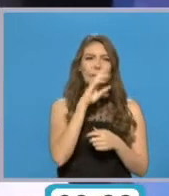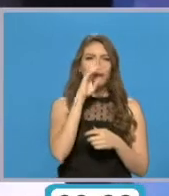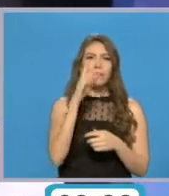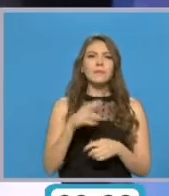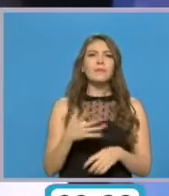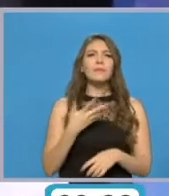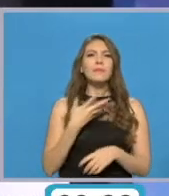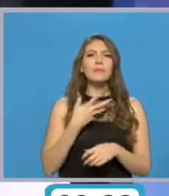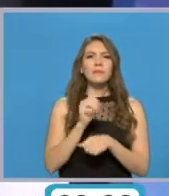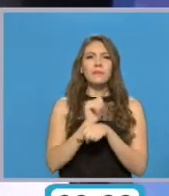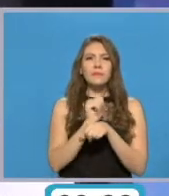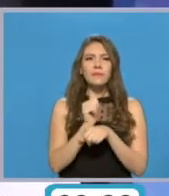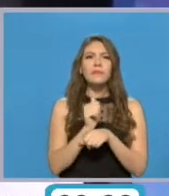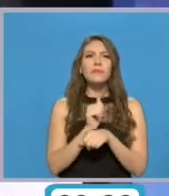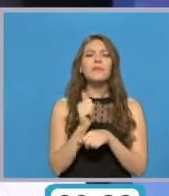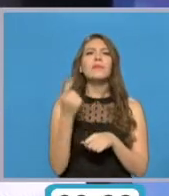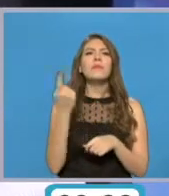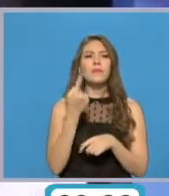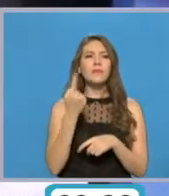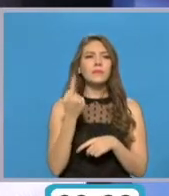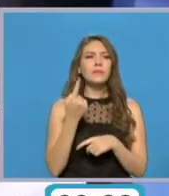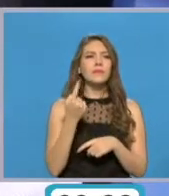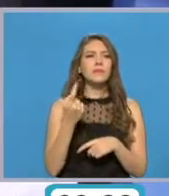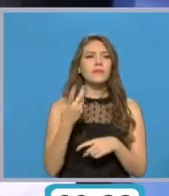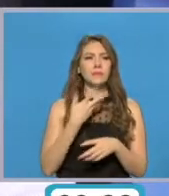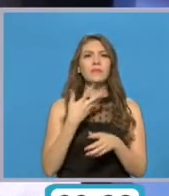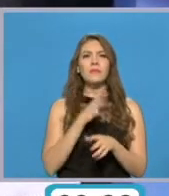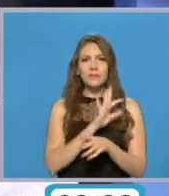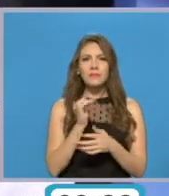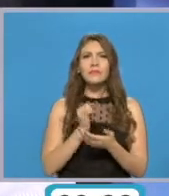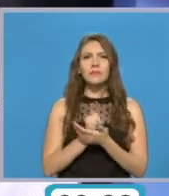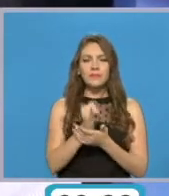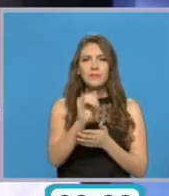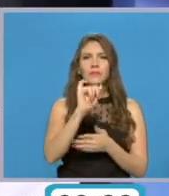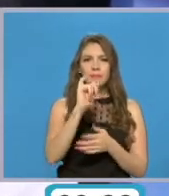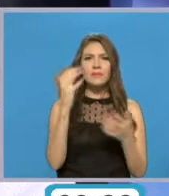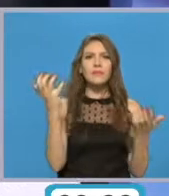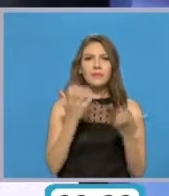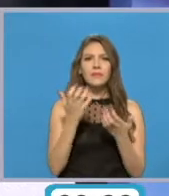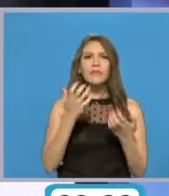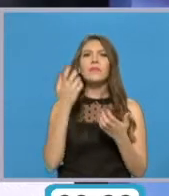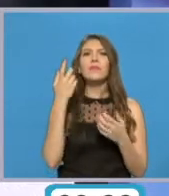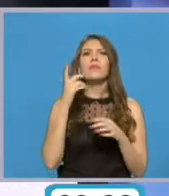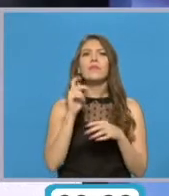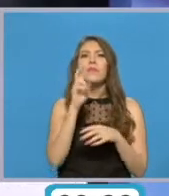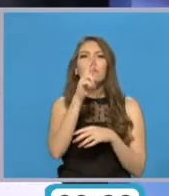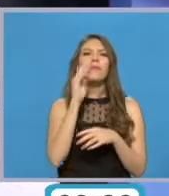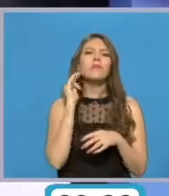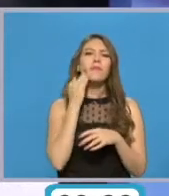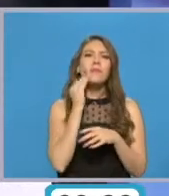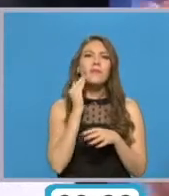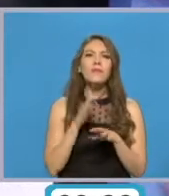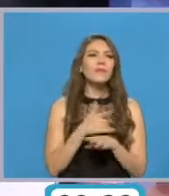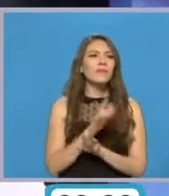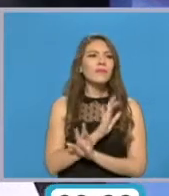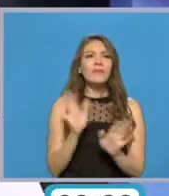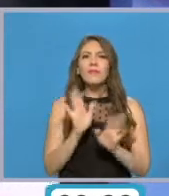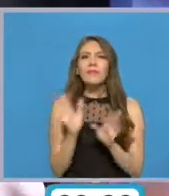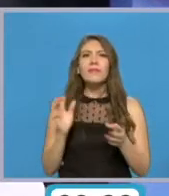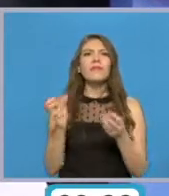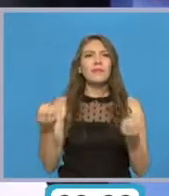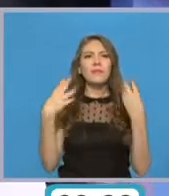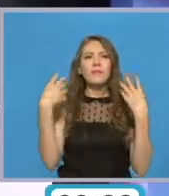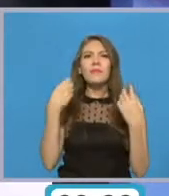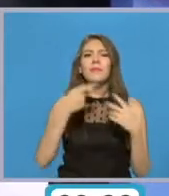actores y gente que se dedica a los medios que toman la decisión de hacerlo, sí, precisamente a través de las redes sociales, porque es de, ya dejen de